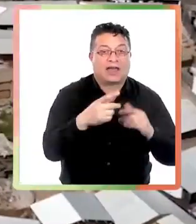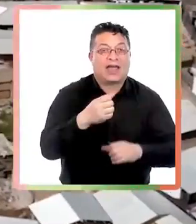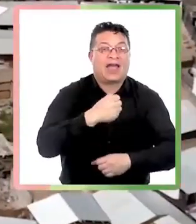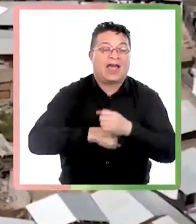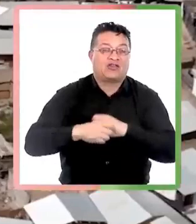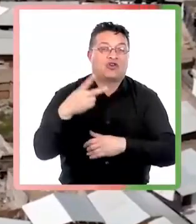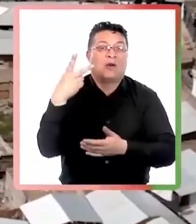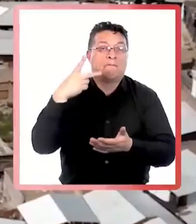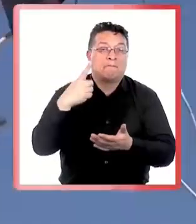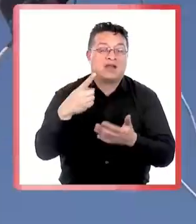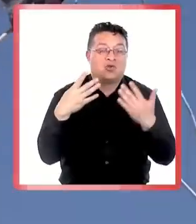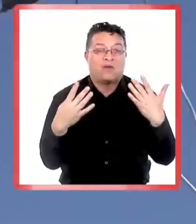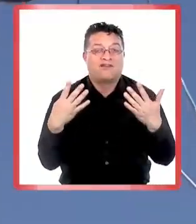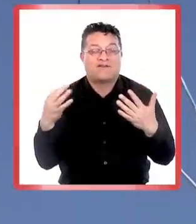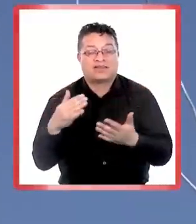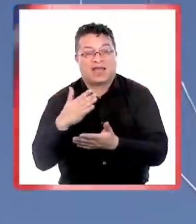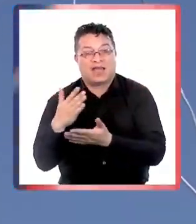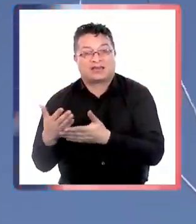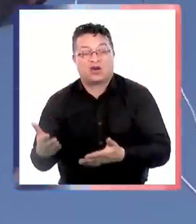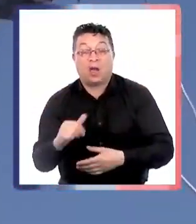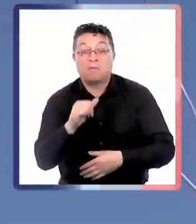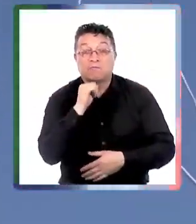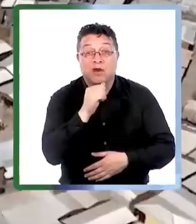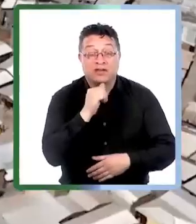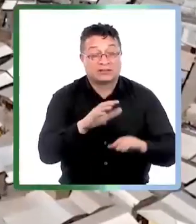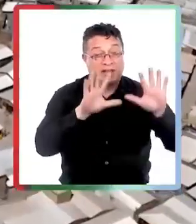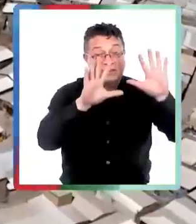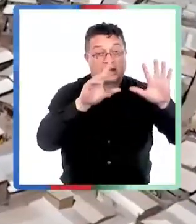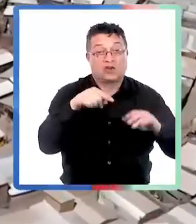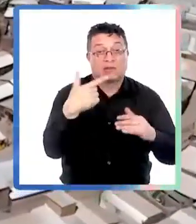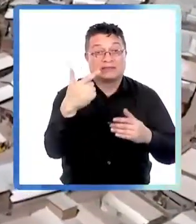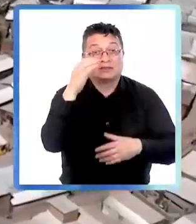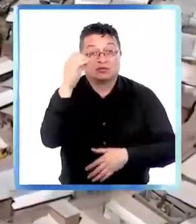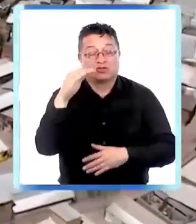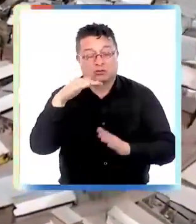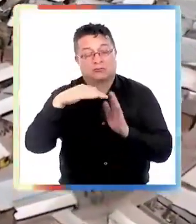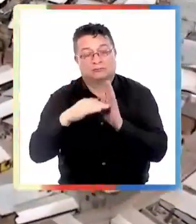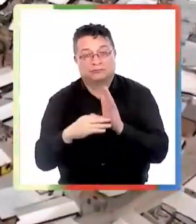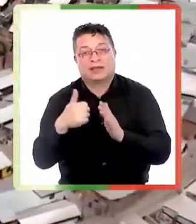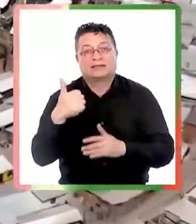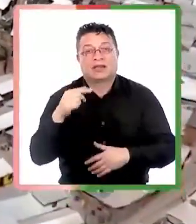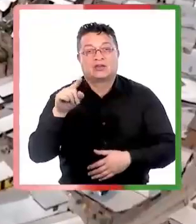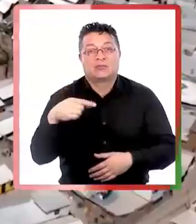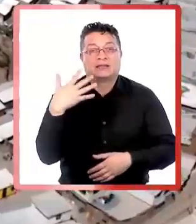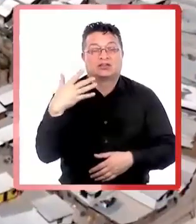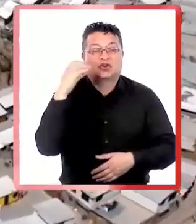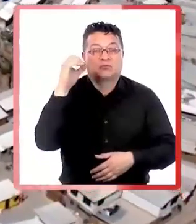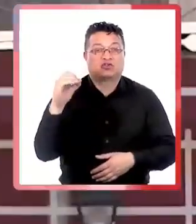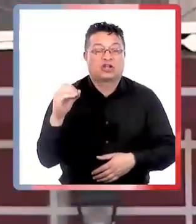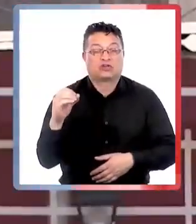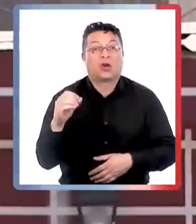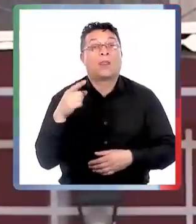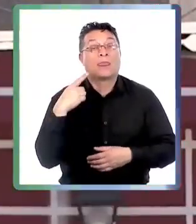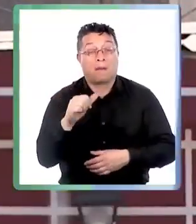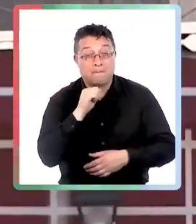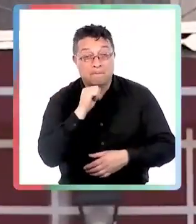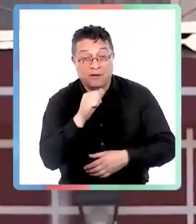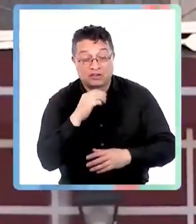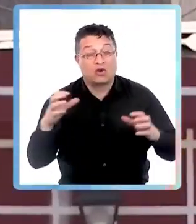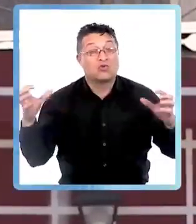más bajo desde el año 1990. La pobreza se redujo de 10,7% a